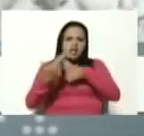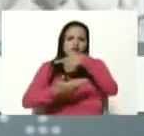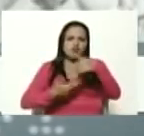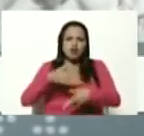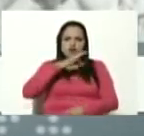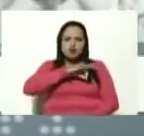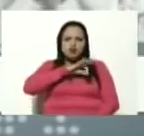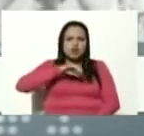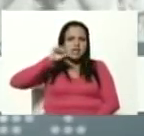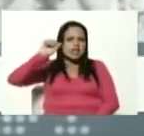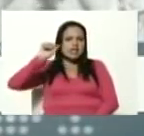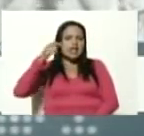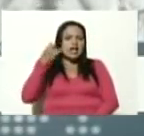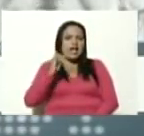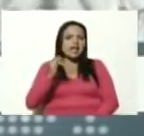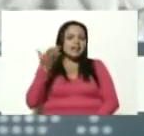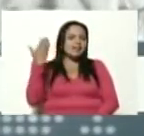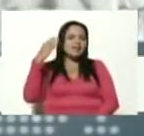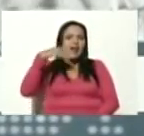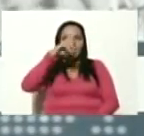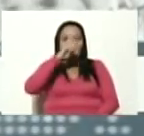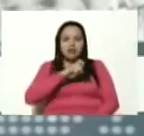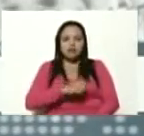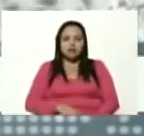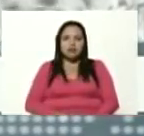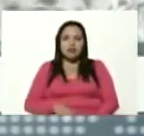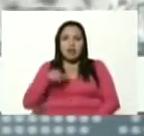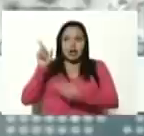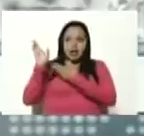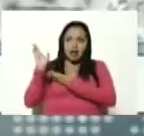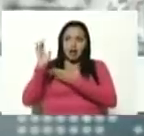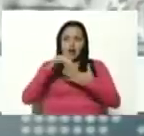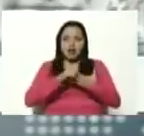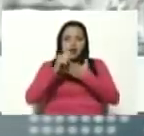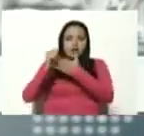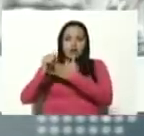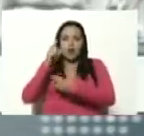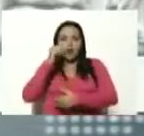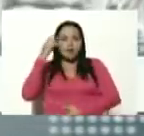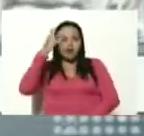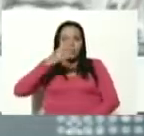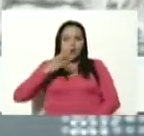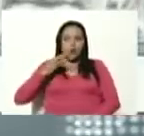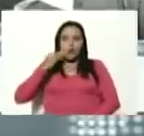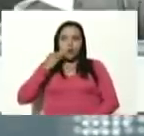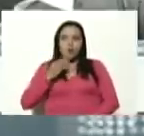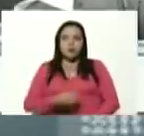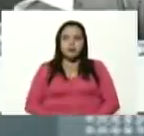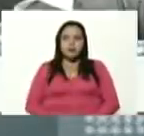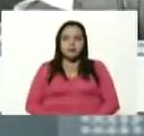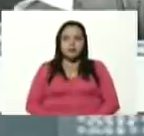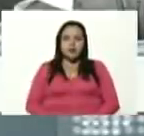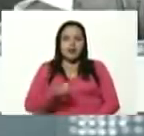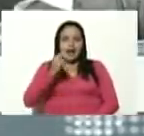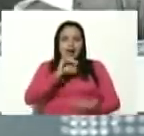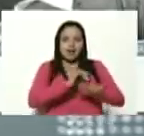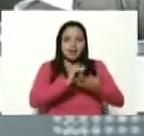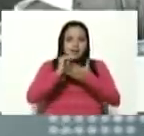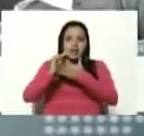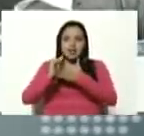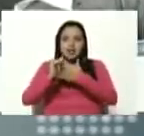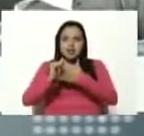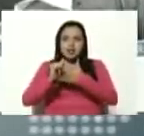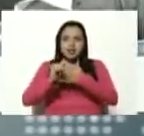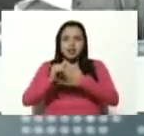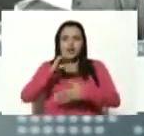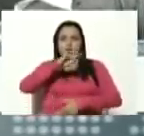que existía para la época. Era un gran líder, un hombre joven. Había sido un gran líder de la Universidad Central de